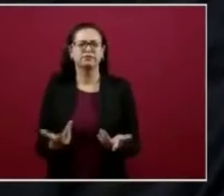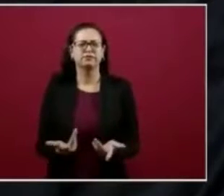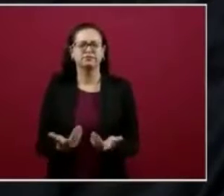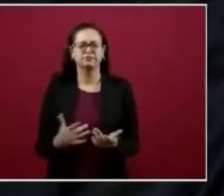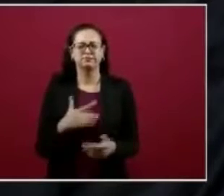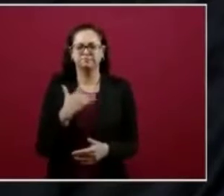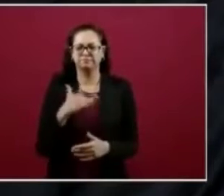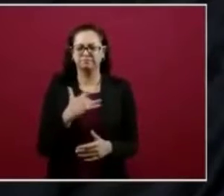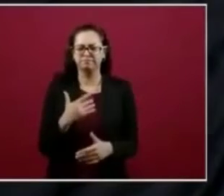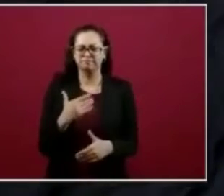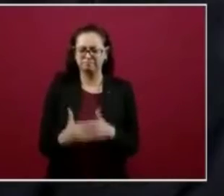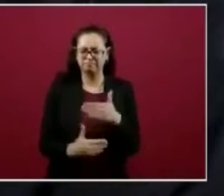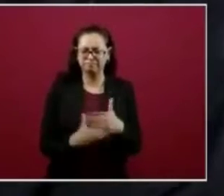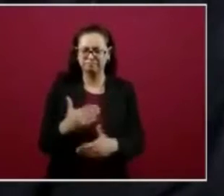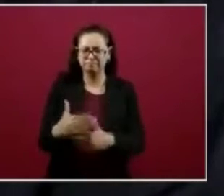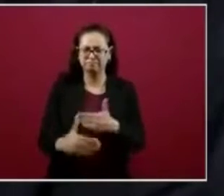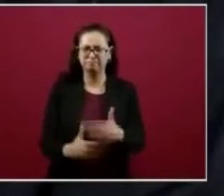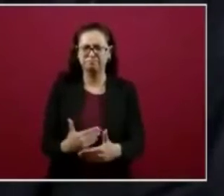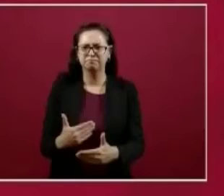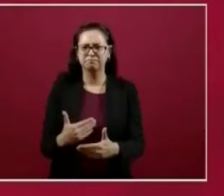progresista, no puede haber